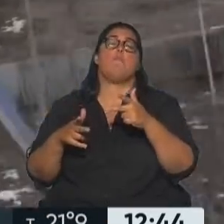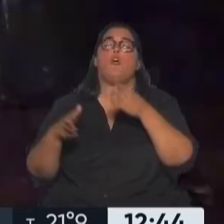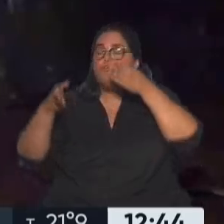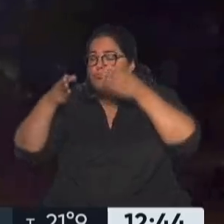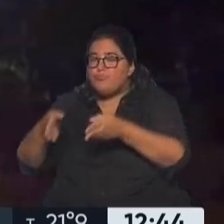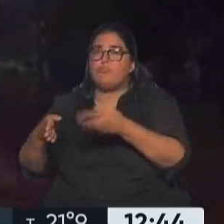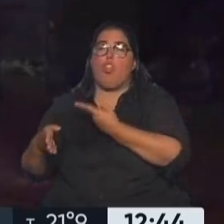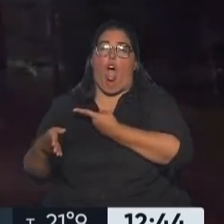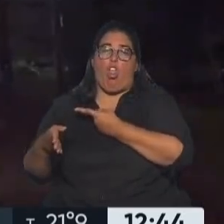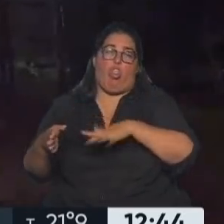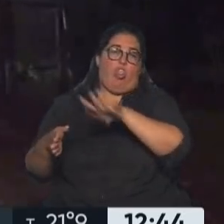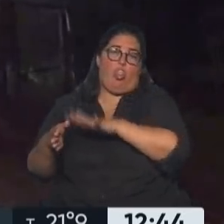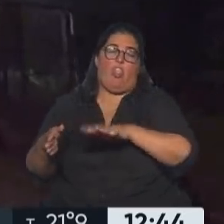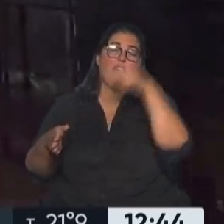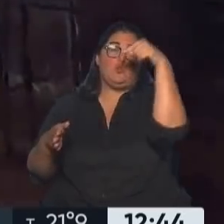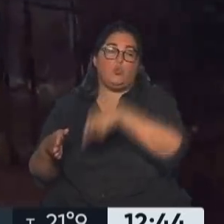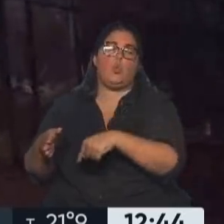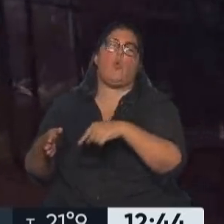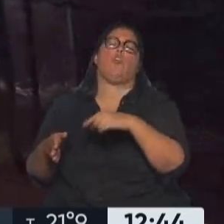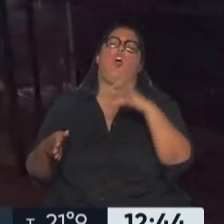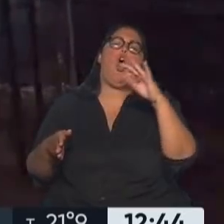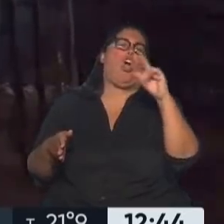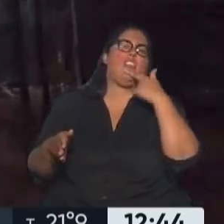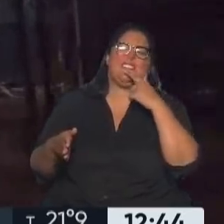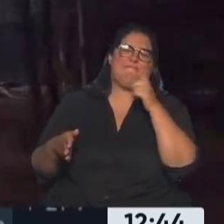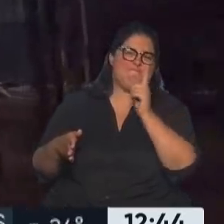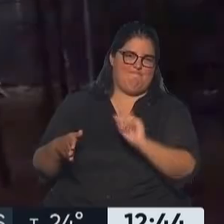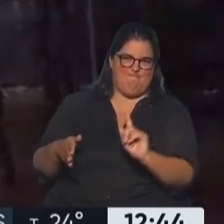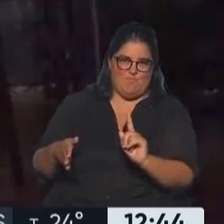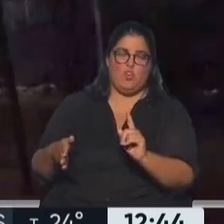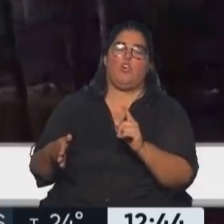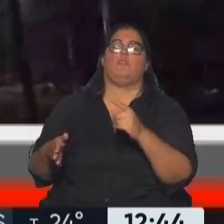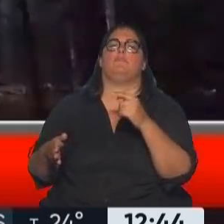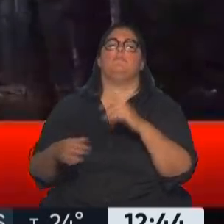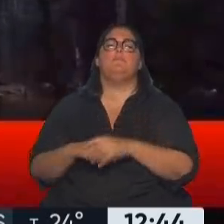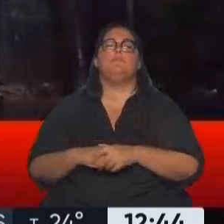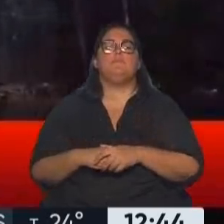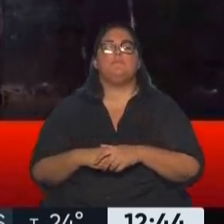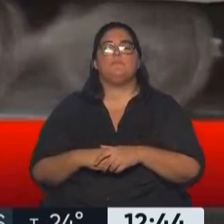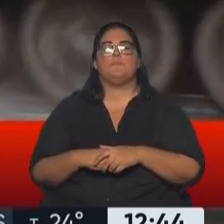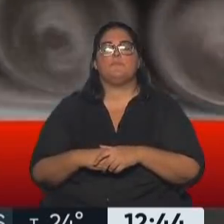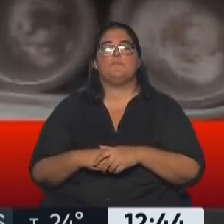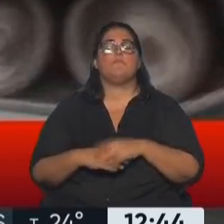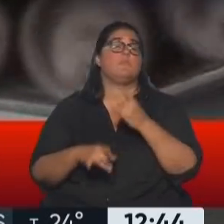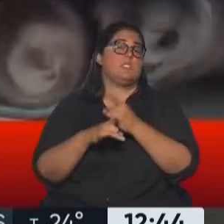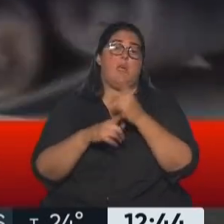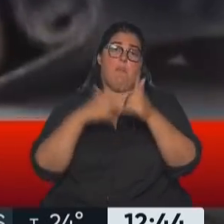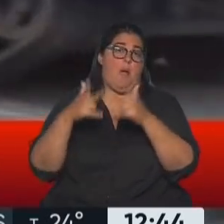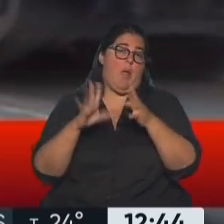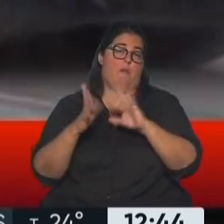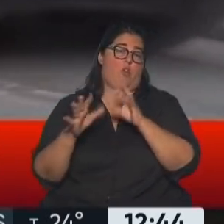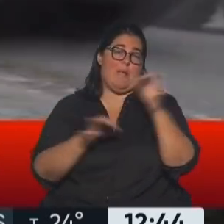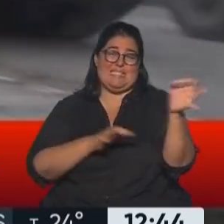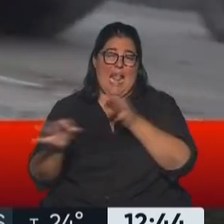foco de Rusia en el sureste o en el este ucraniano. Perfecto. Y hablamos siempre, como algo